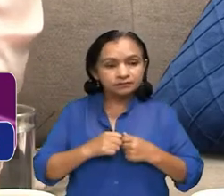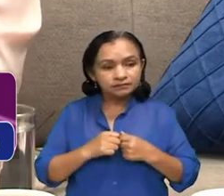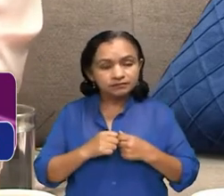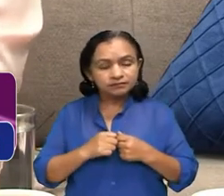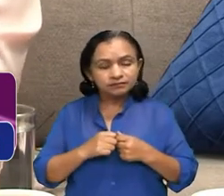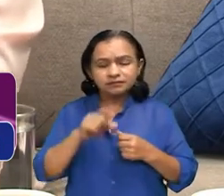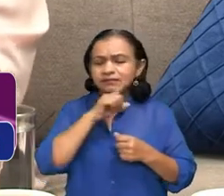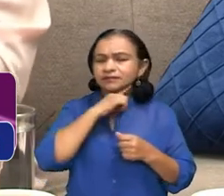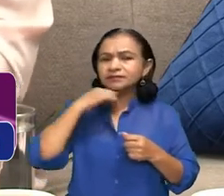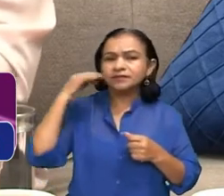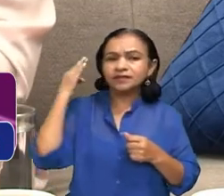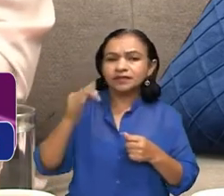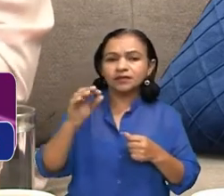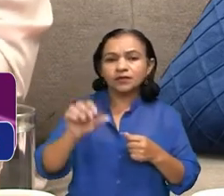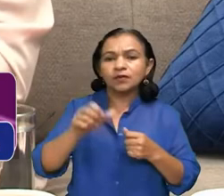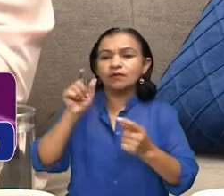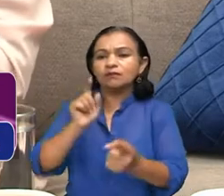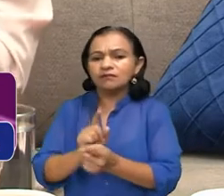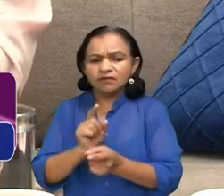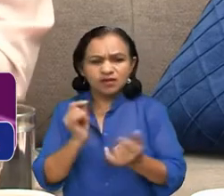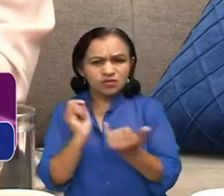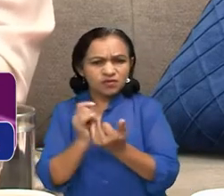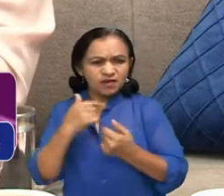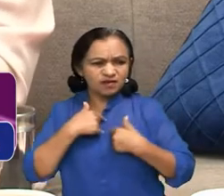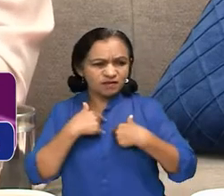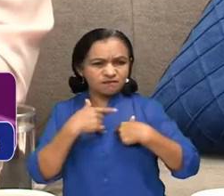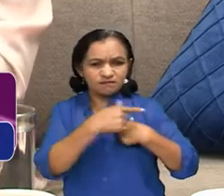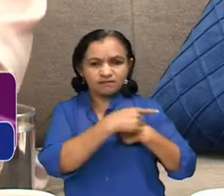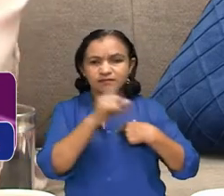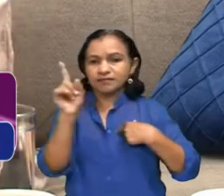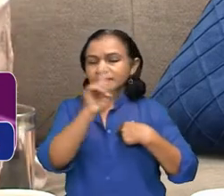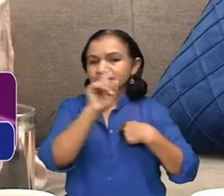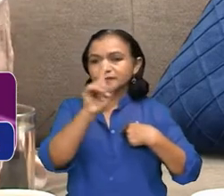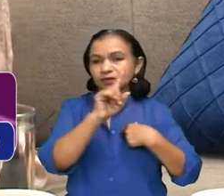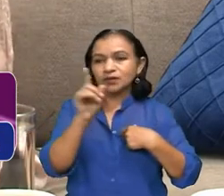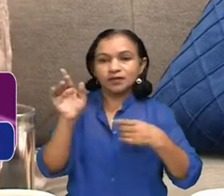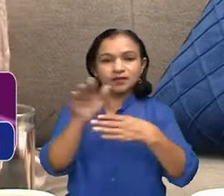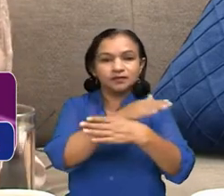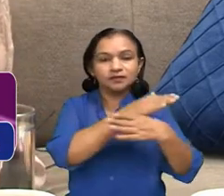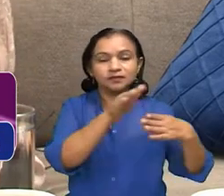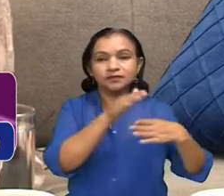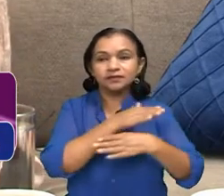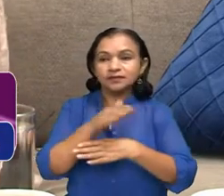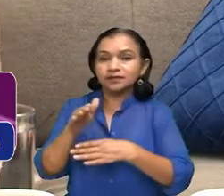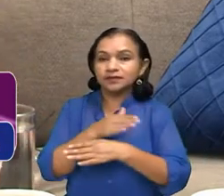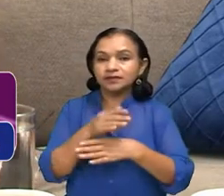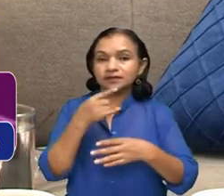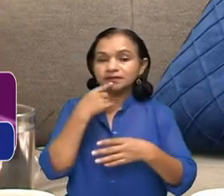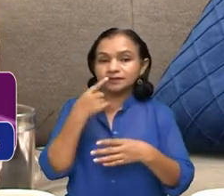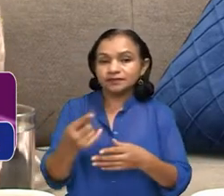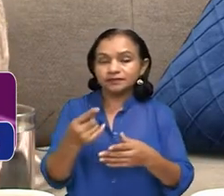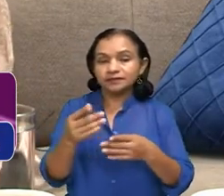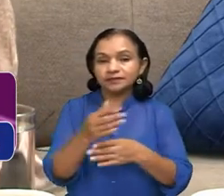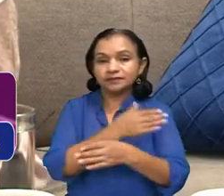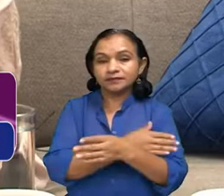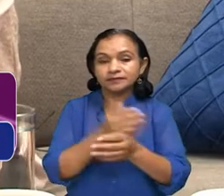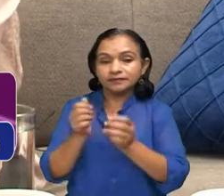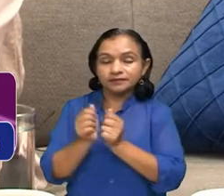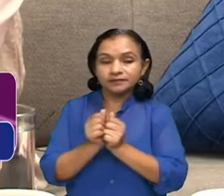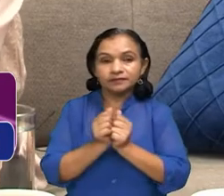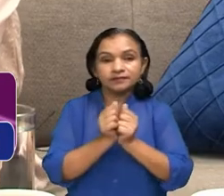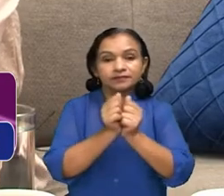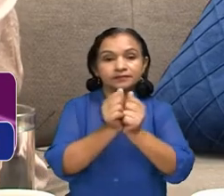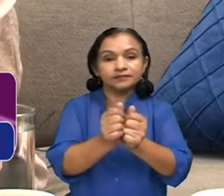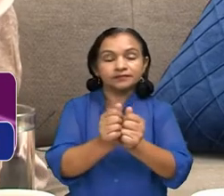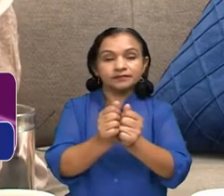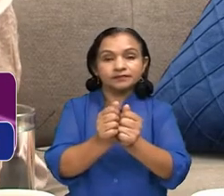100% seguro que no te vas a encontrar otra igual. Okay. Y lo otro, de como vos decía, en el acompañamiento, nosotros